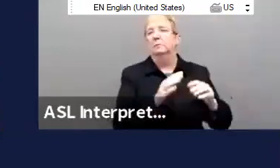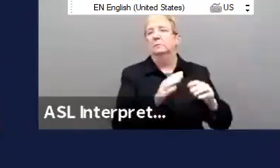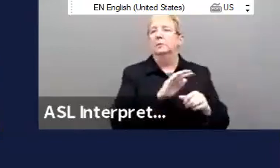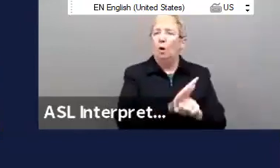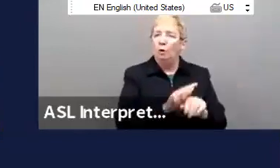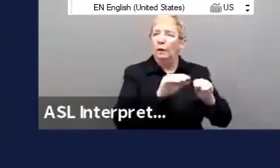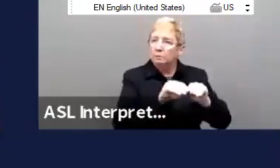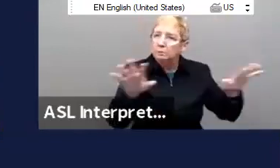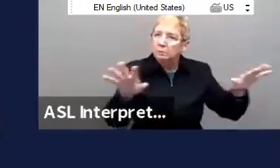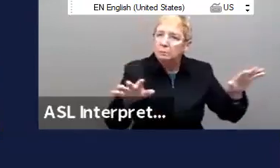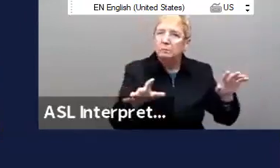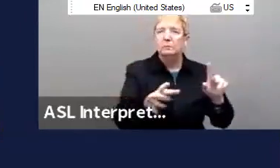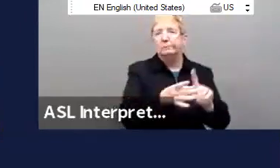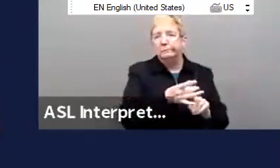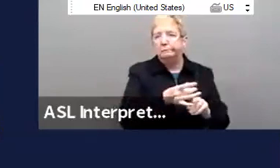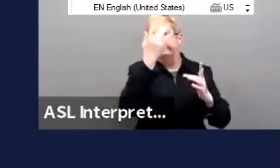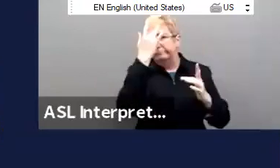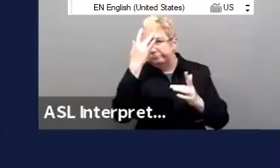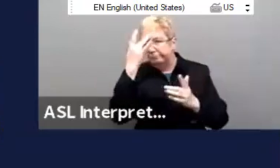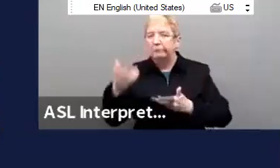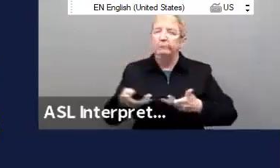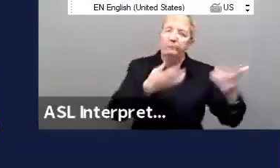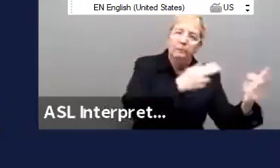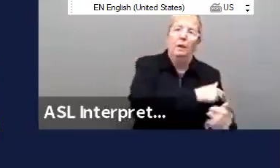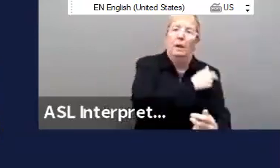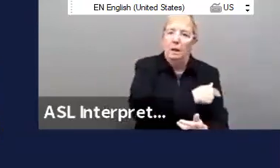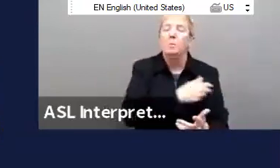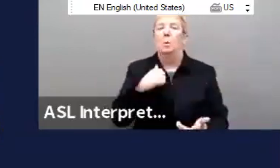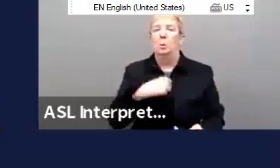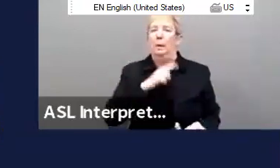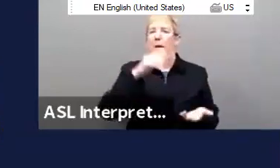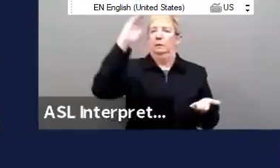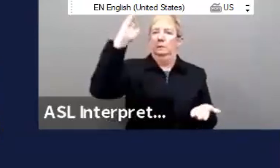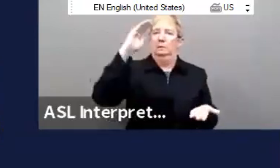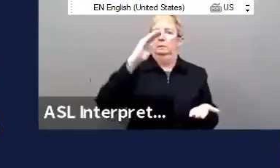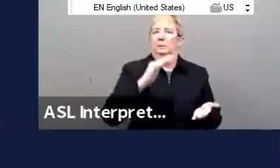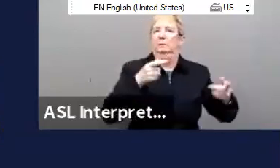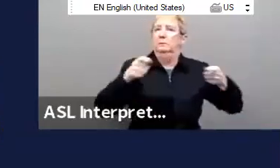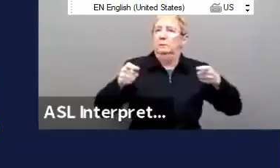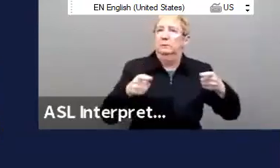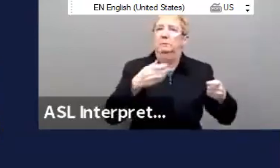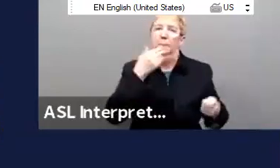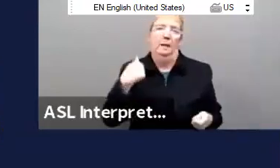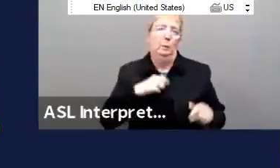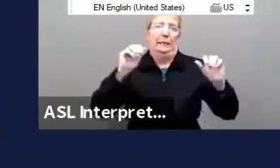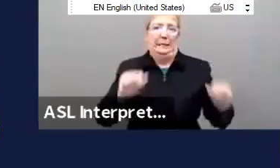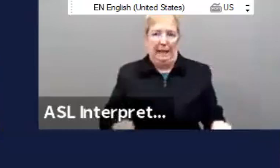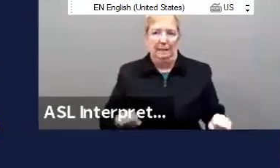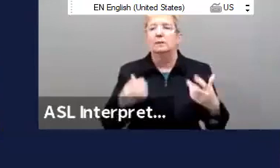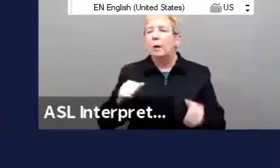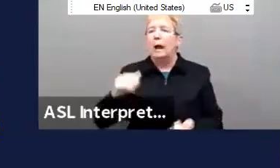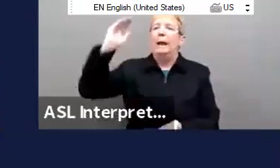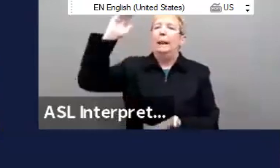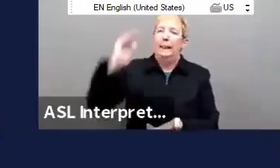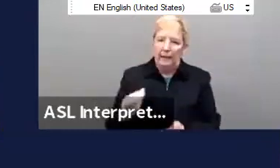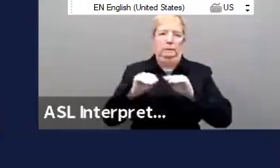descanso. Ellos siguen siendo agobiados con la necesidad de cuidar a pacientes. Ellos necesitan nuestro apoyo para asegurar